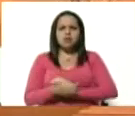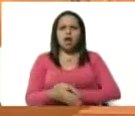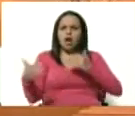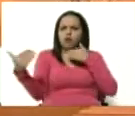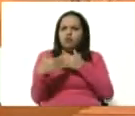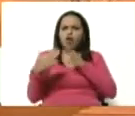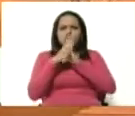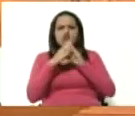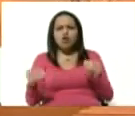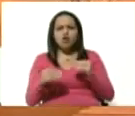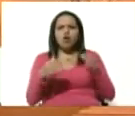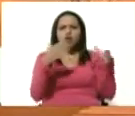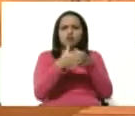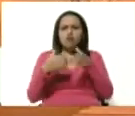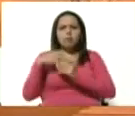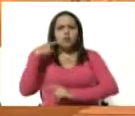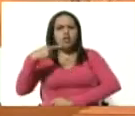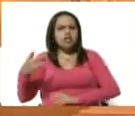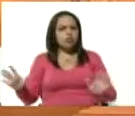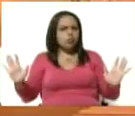agrediendo a todos los sectores políticos.